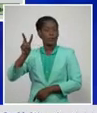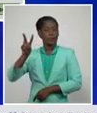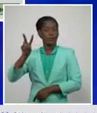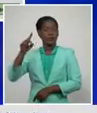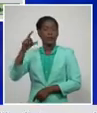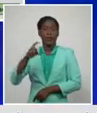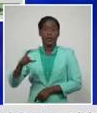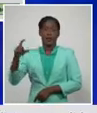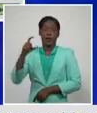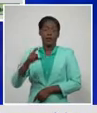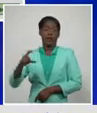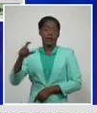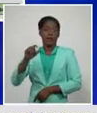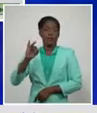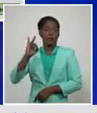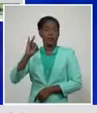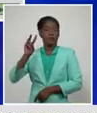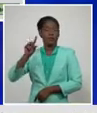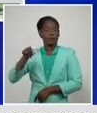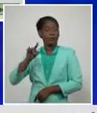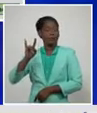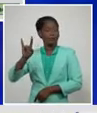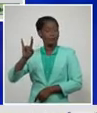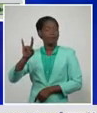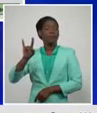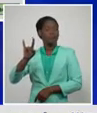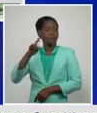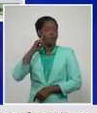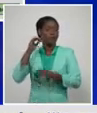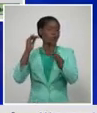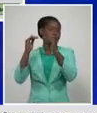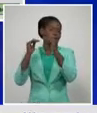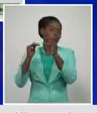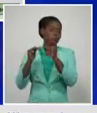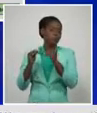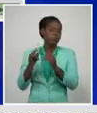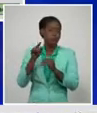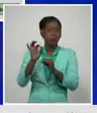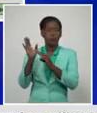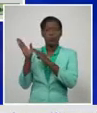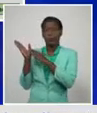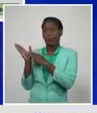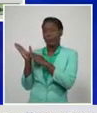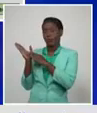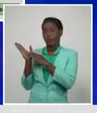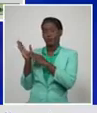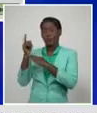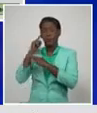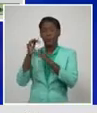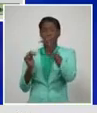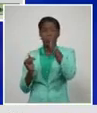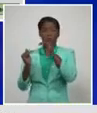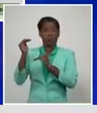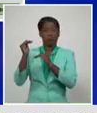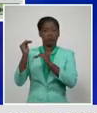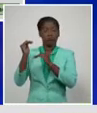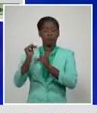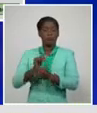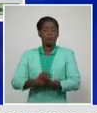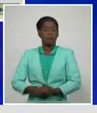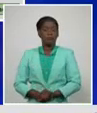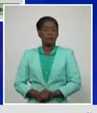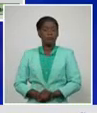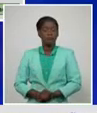con 72,9, todos con tasas superiores a la del día de ayer.